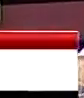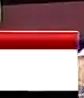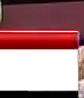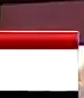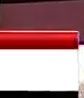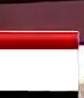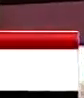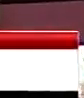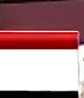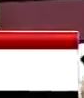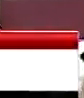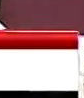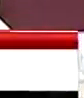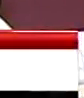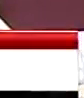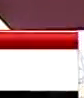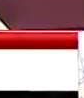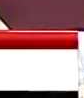obedece